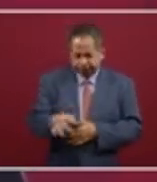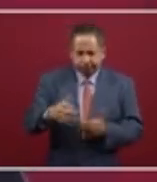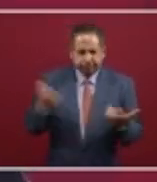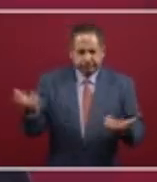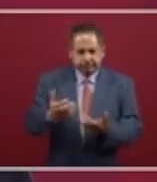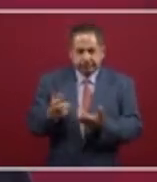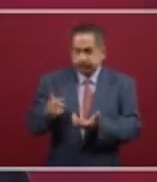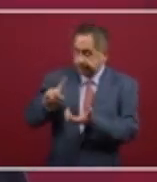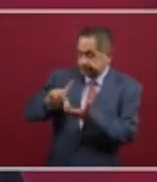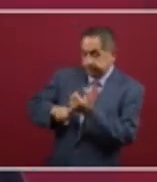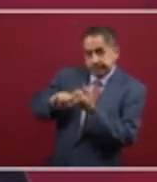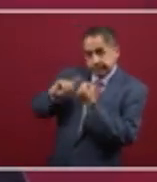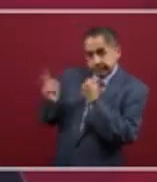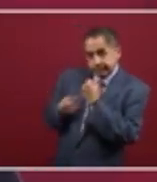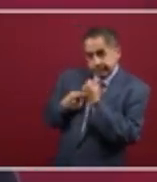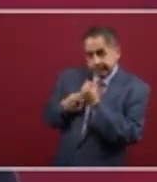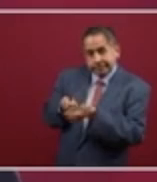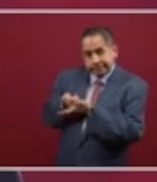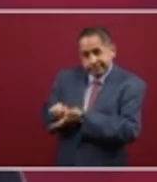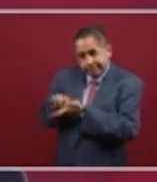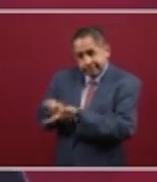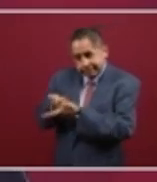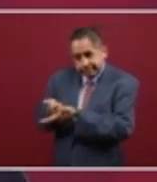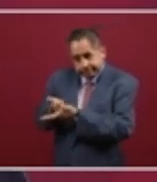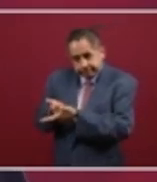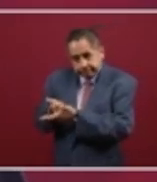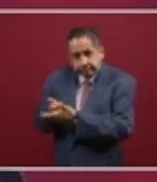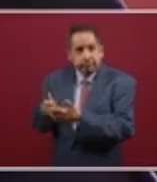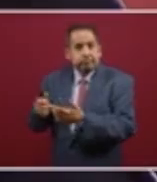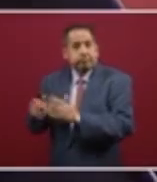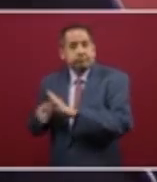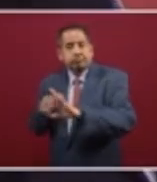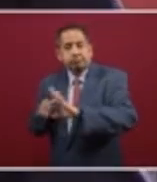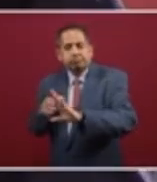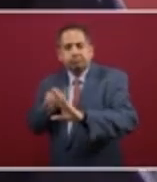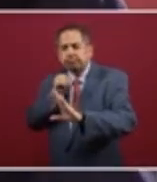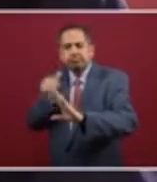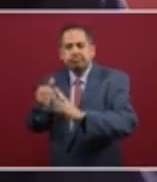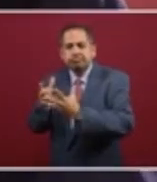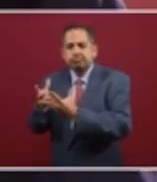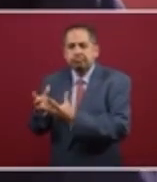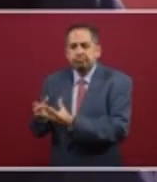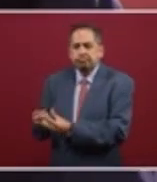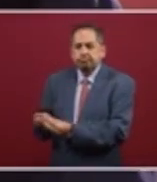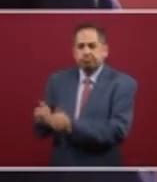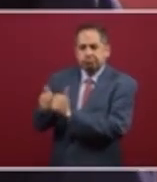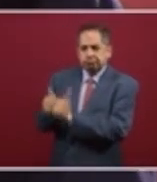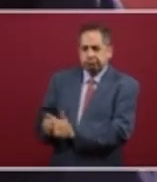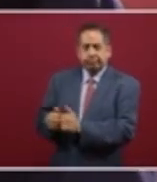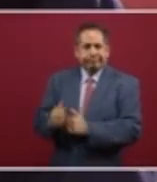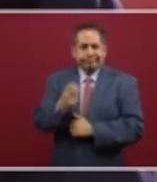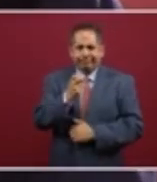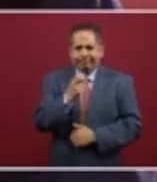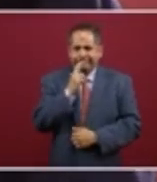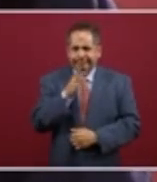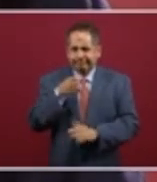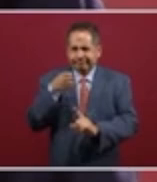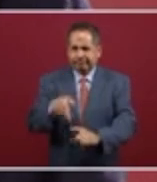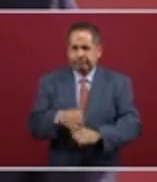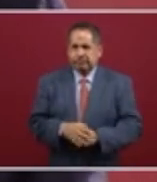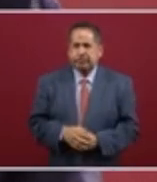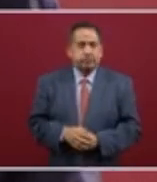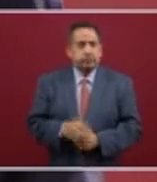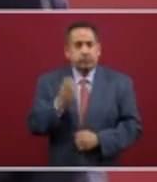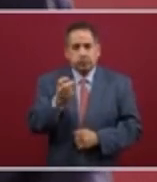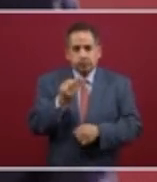funciona que esa es la mejor vía para atender este asunto explicó que esta